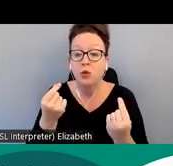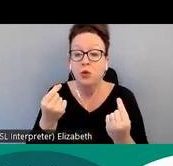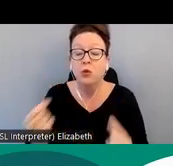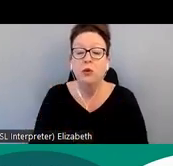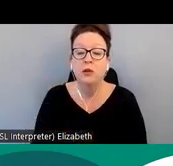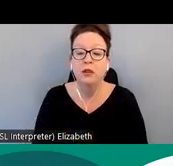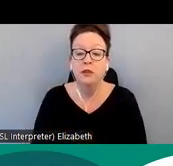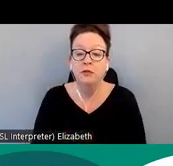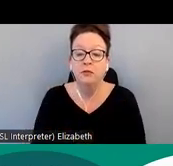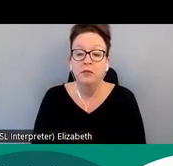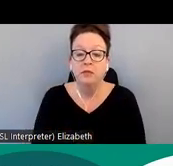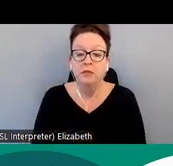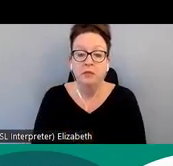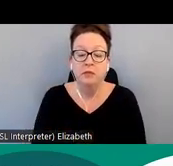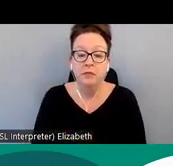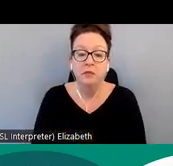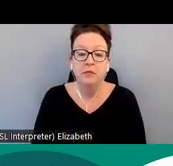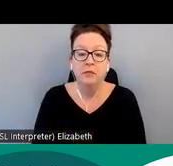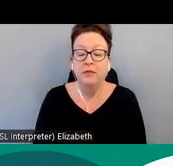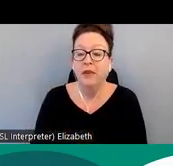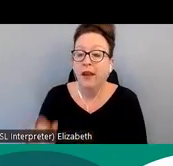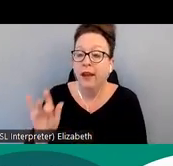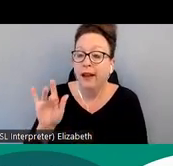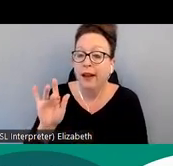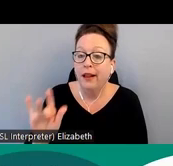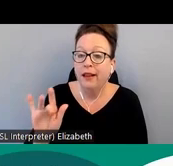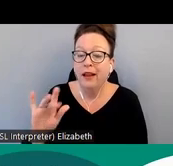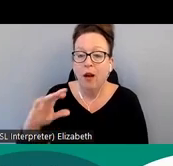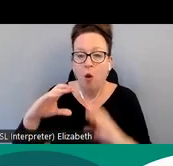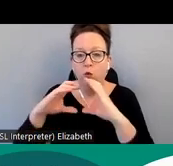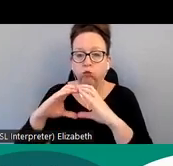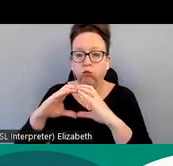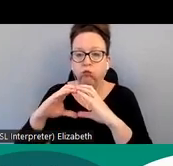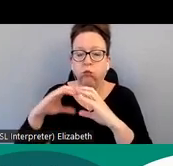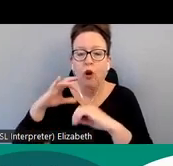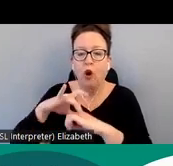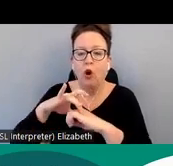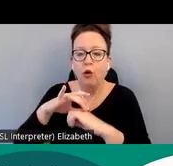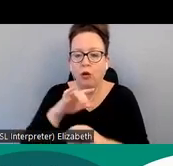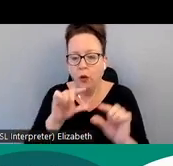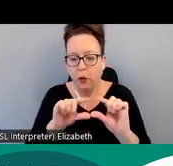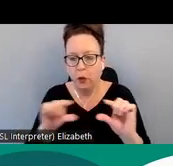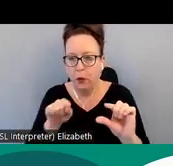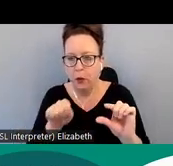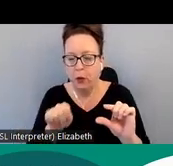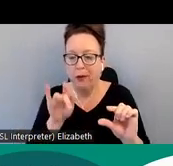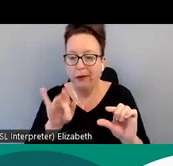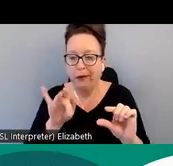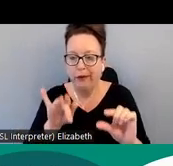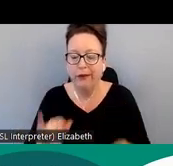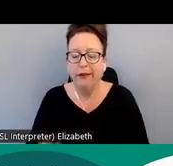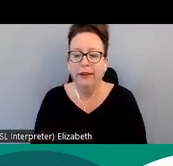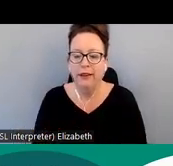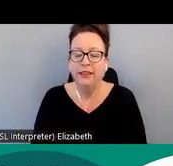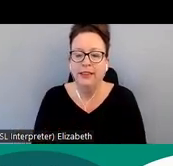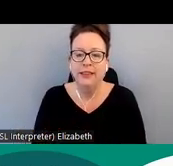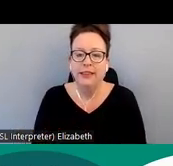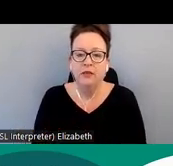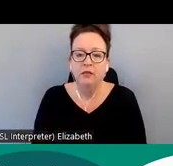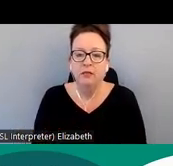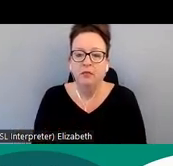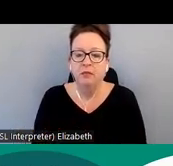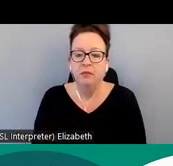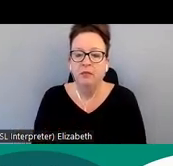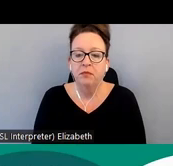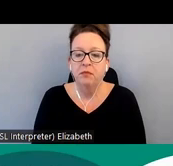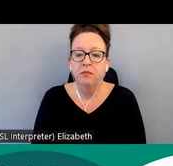en español, tiene que hacer clic en el globo cuando salga, porque en este momento no ha salido todavía